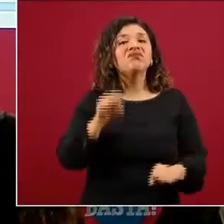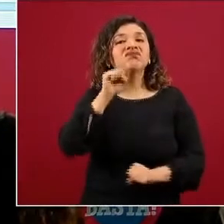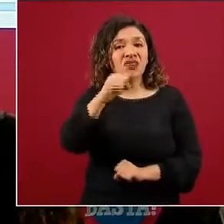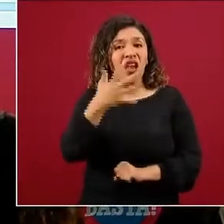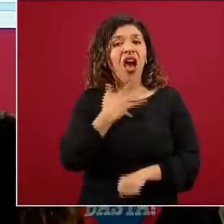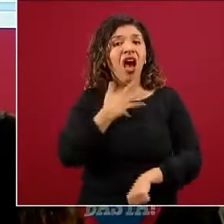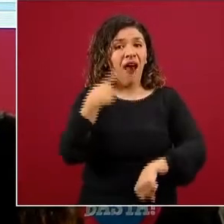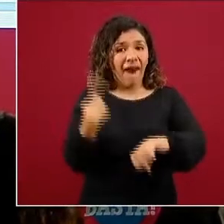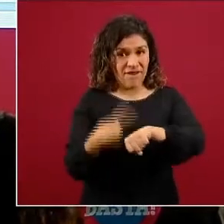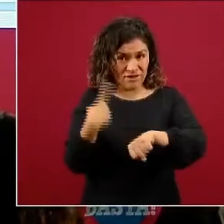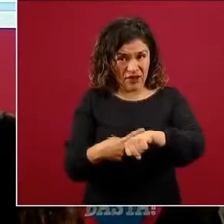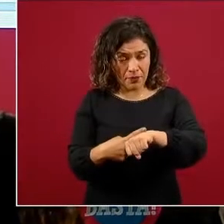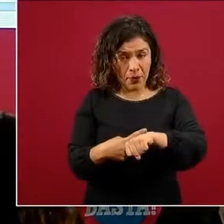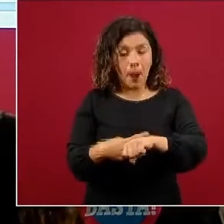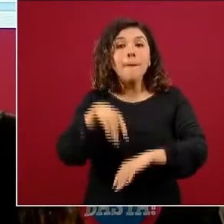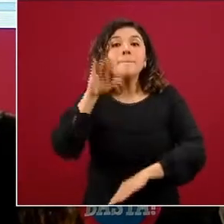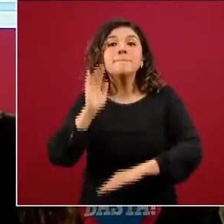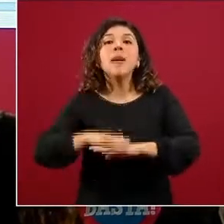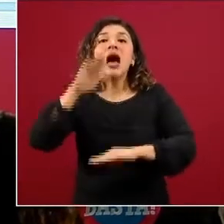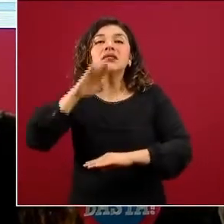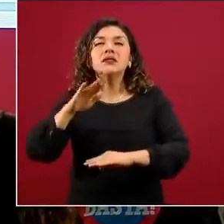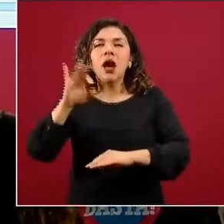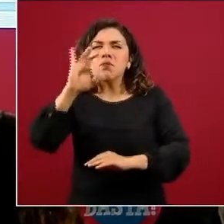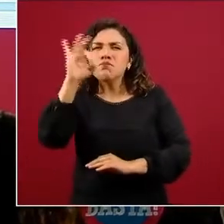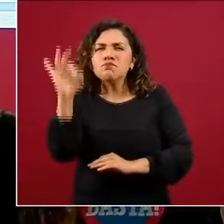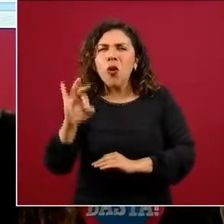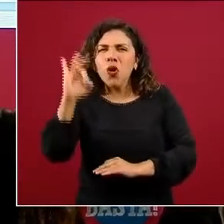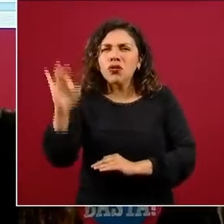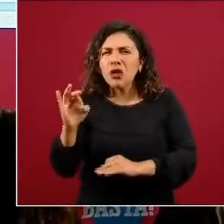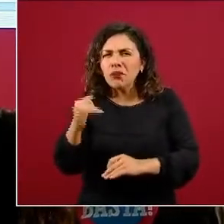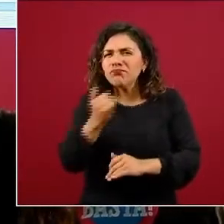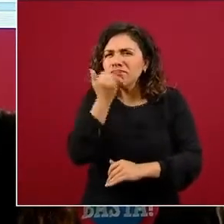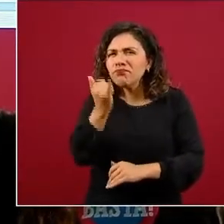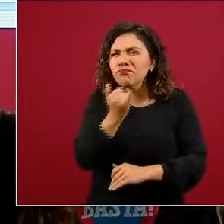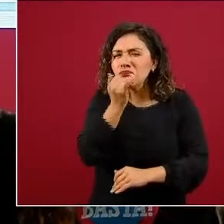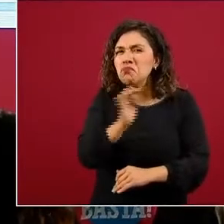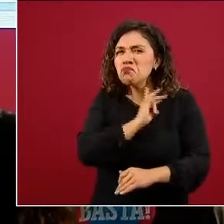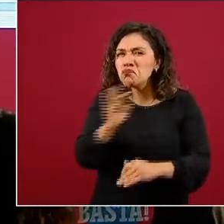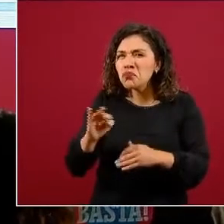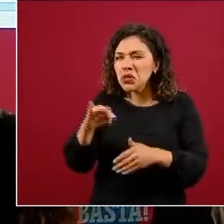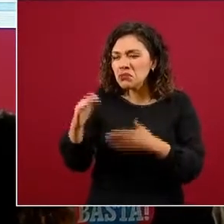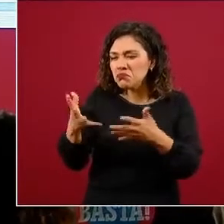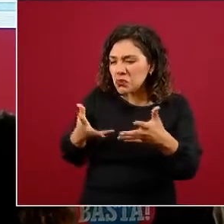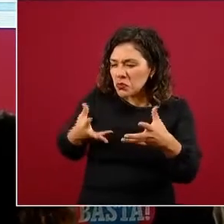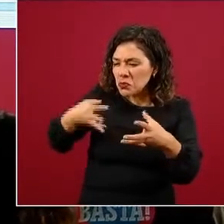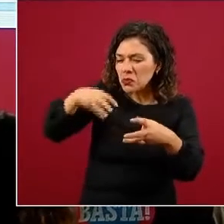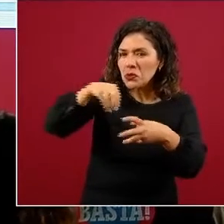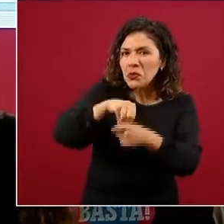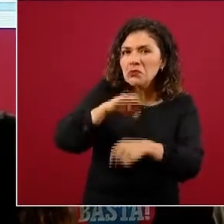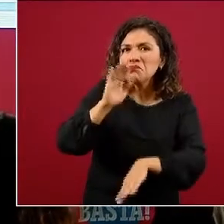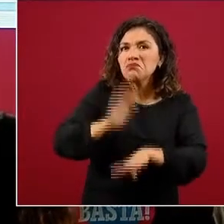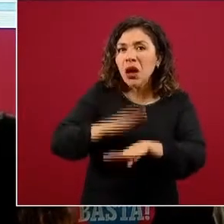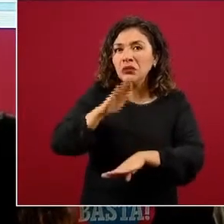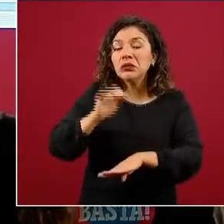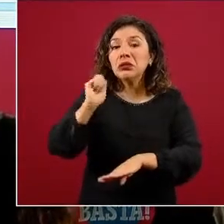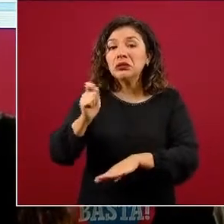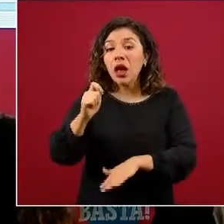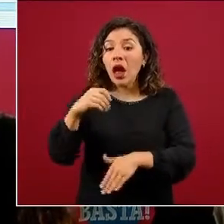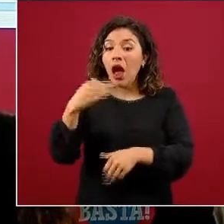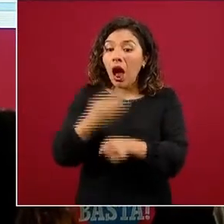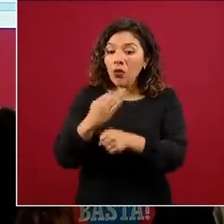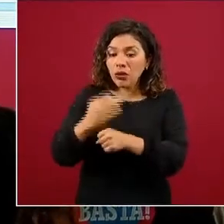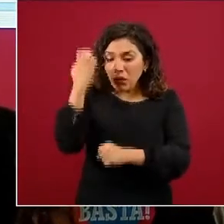confirmados más el porcentaje de los casos sospechosos que